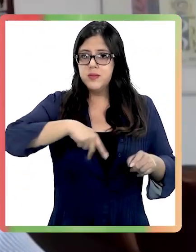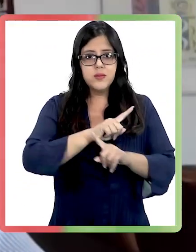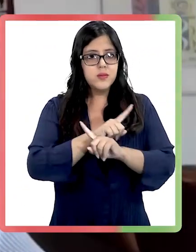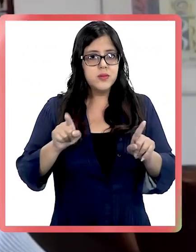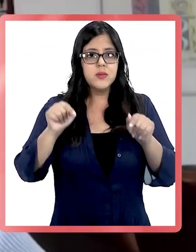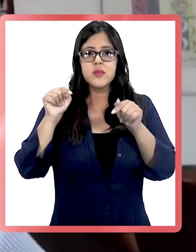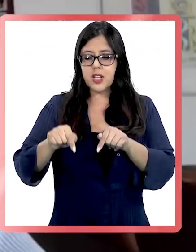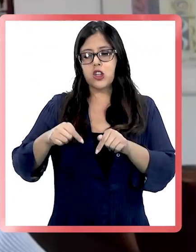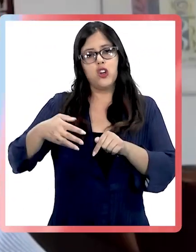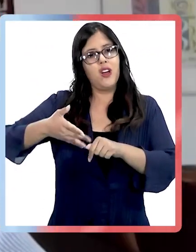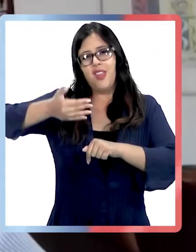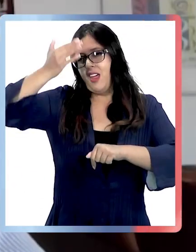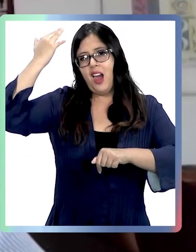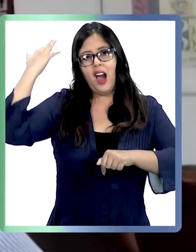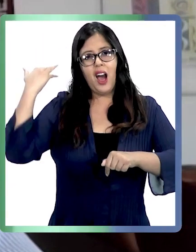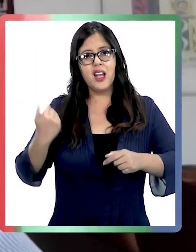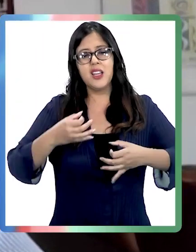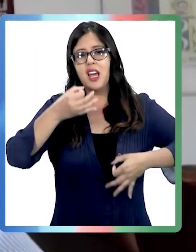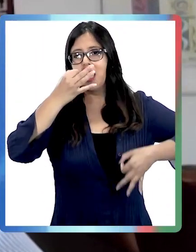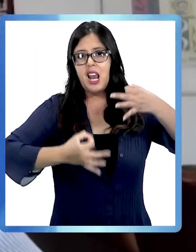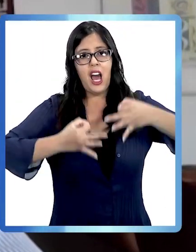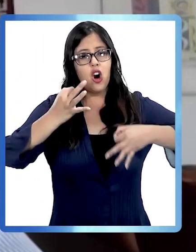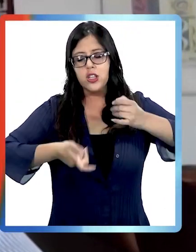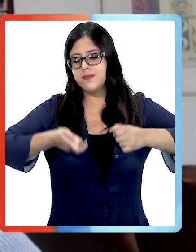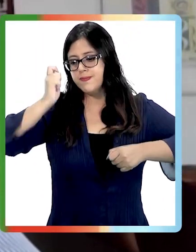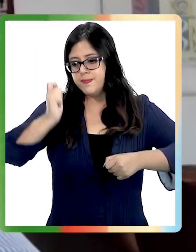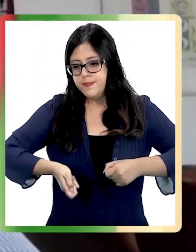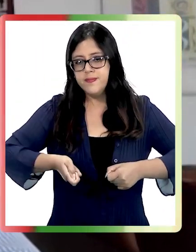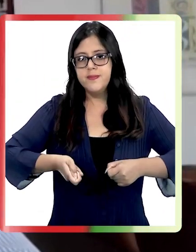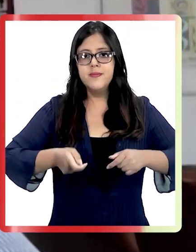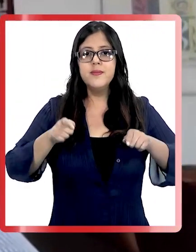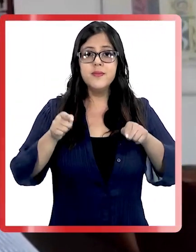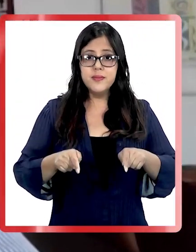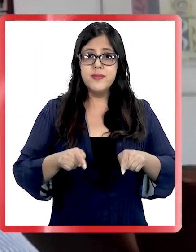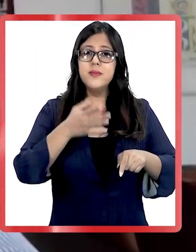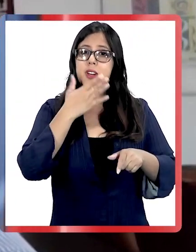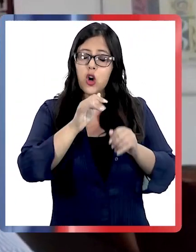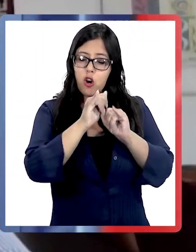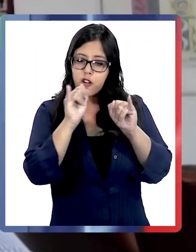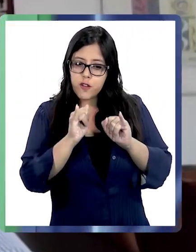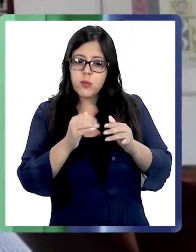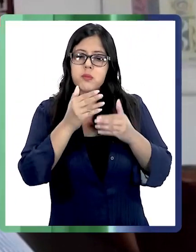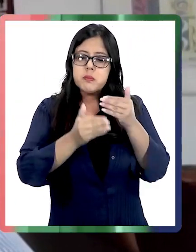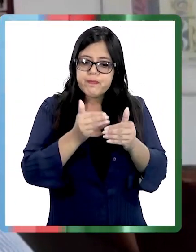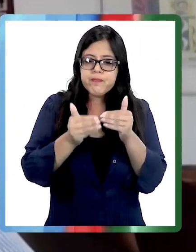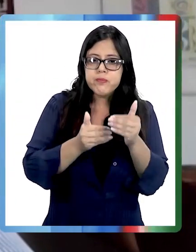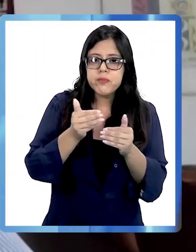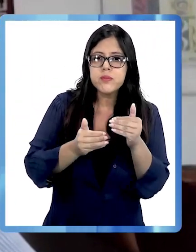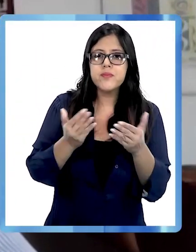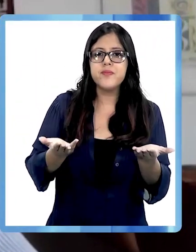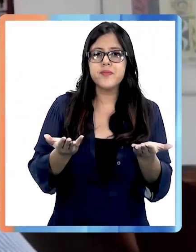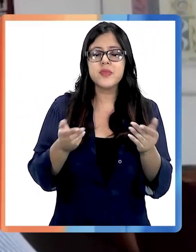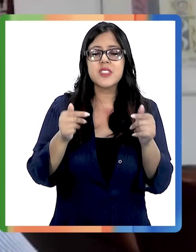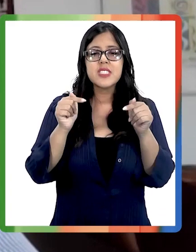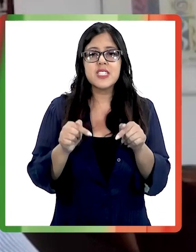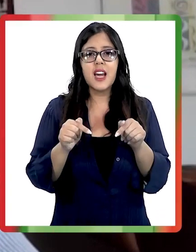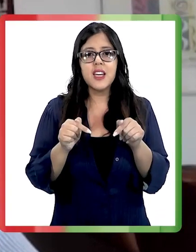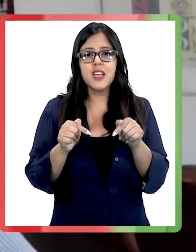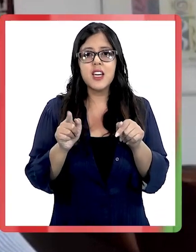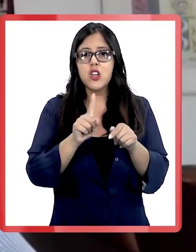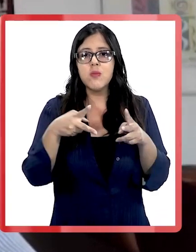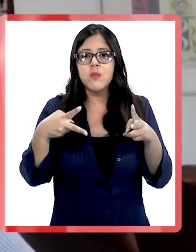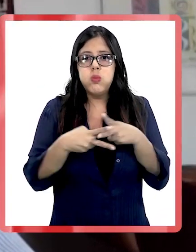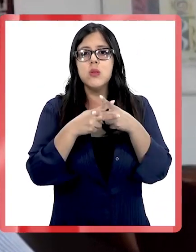sino que es algo que viene de arrastre, que la Corte ha dado este fallo y que tenemos que ver la mejor forma de implementarlo de manera que no se produzca